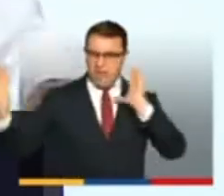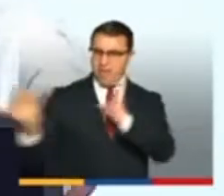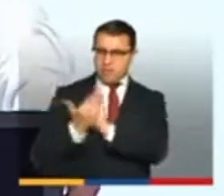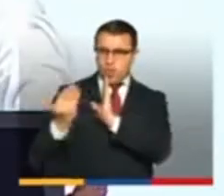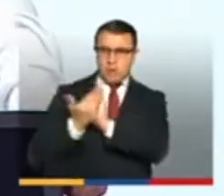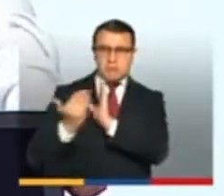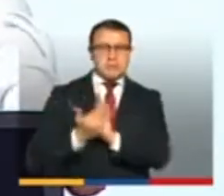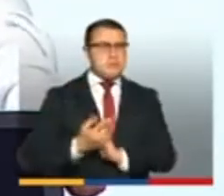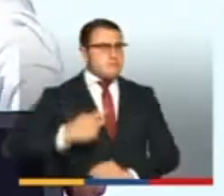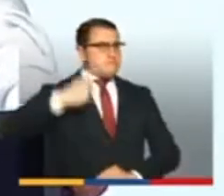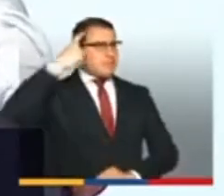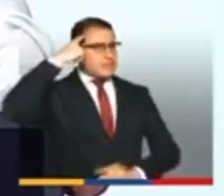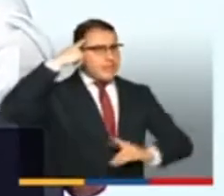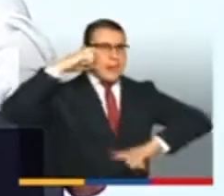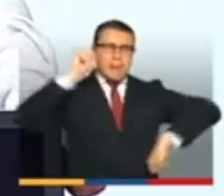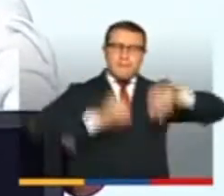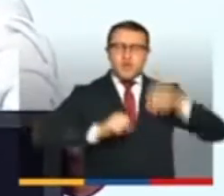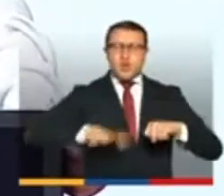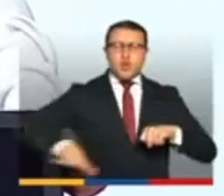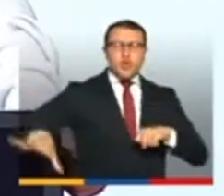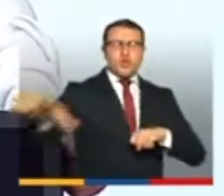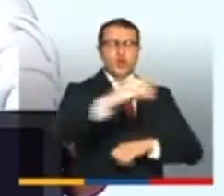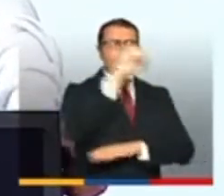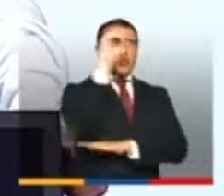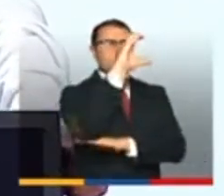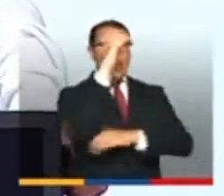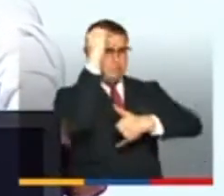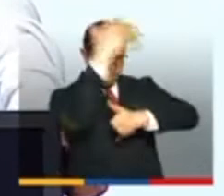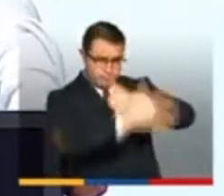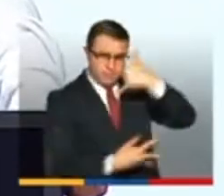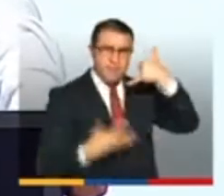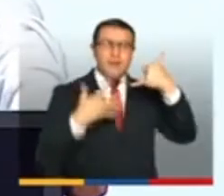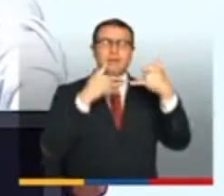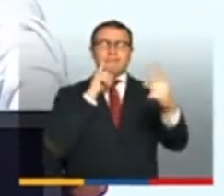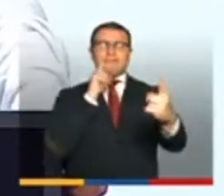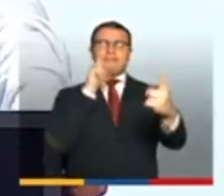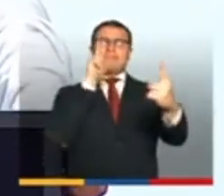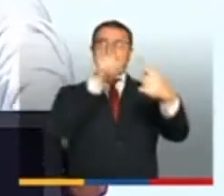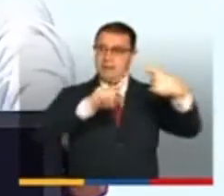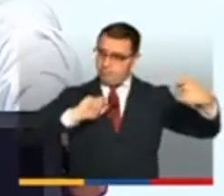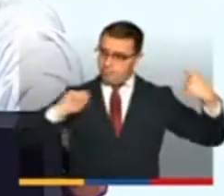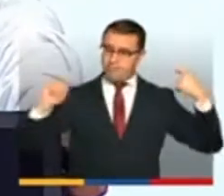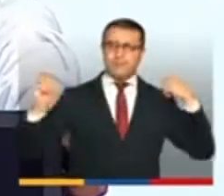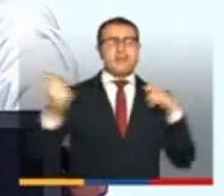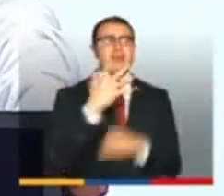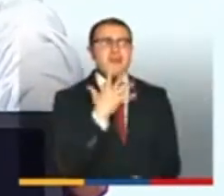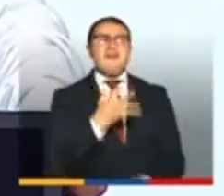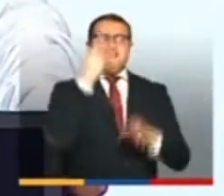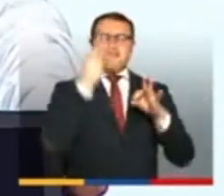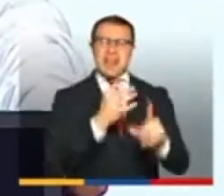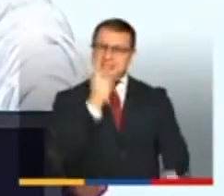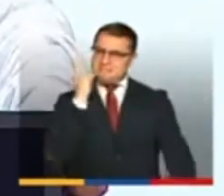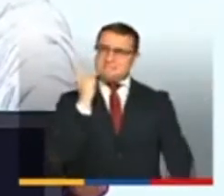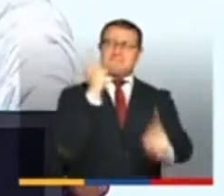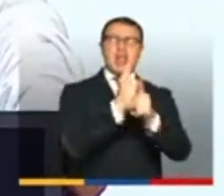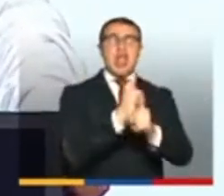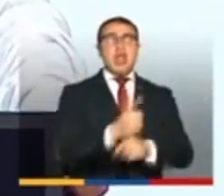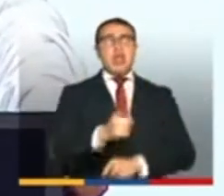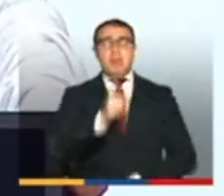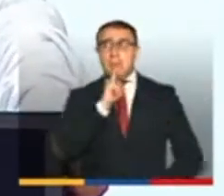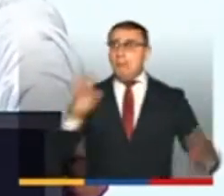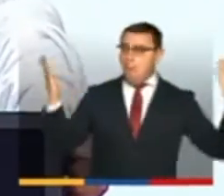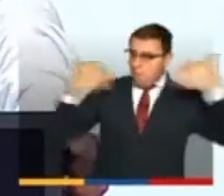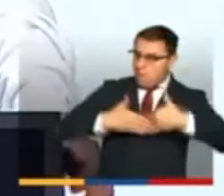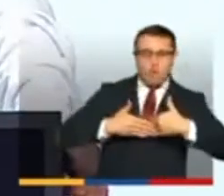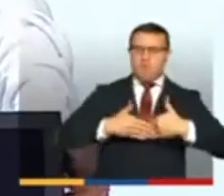toda Colombia para convertirse en realidad de manera inocultable tajante contundente